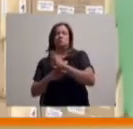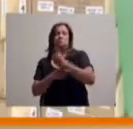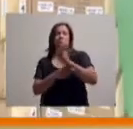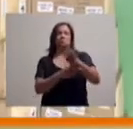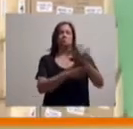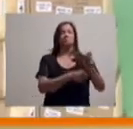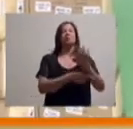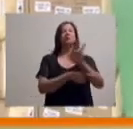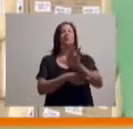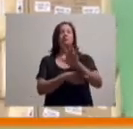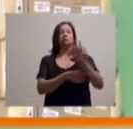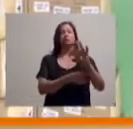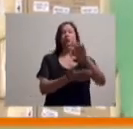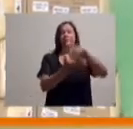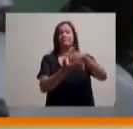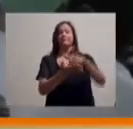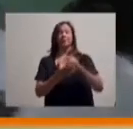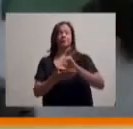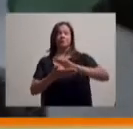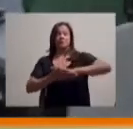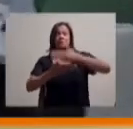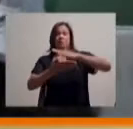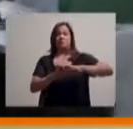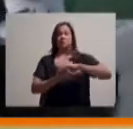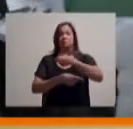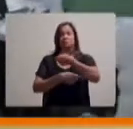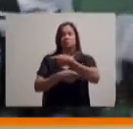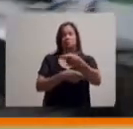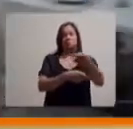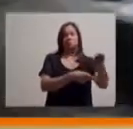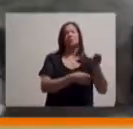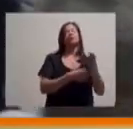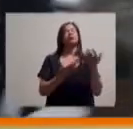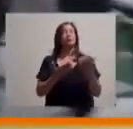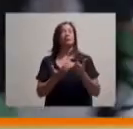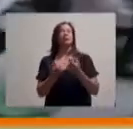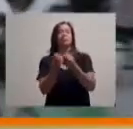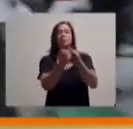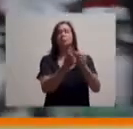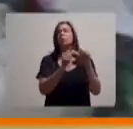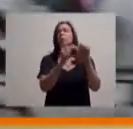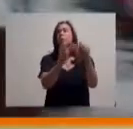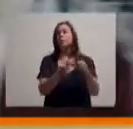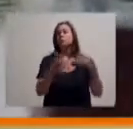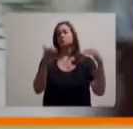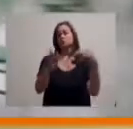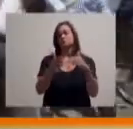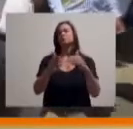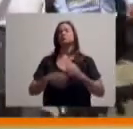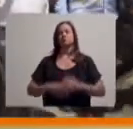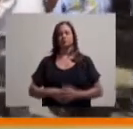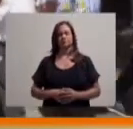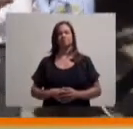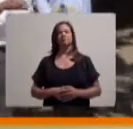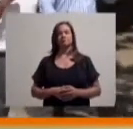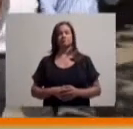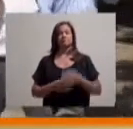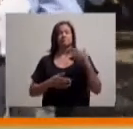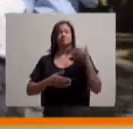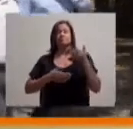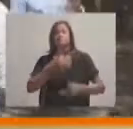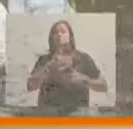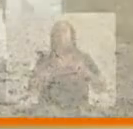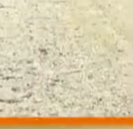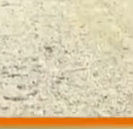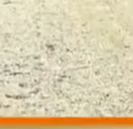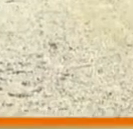estos, donde hay un repunte de este bendito virus en nuestro país? ¿Dónde estamos hablando? Y tengo que repetirlo, estoy diciendo lo mismo,